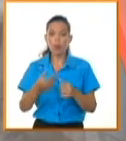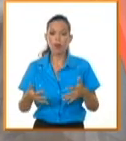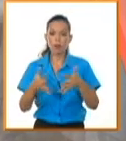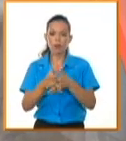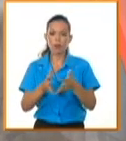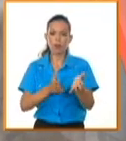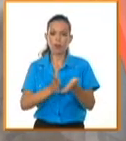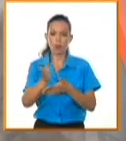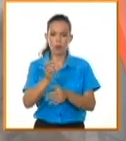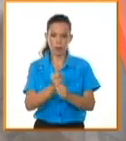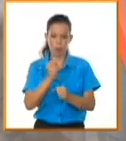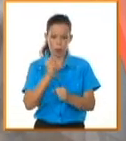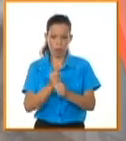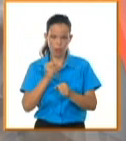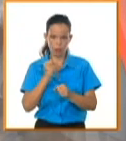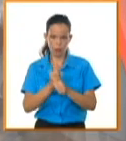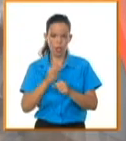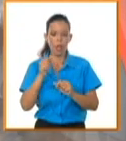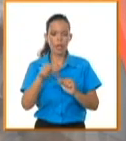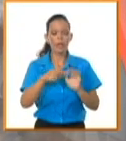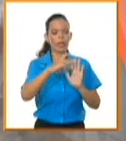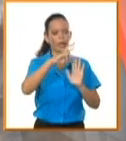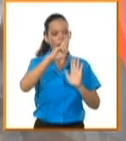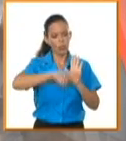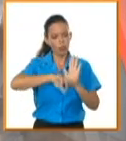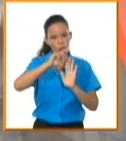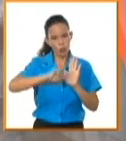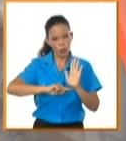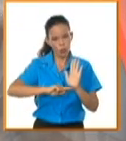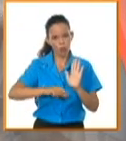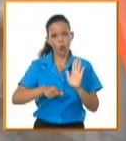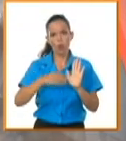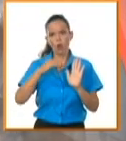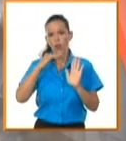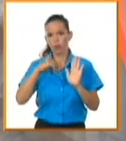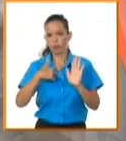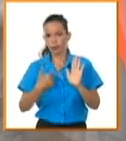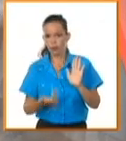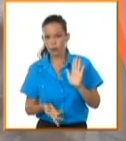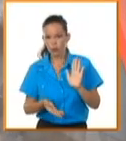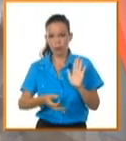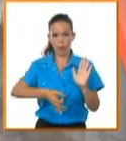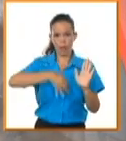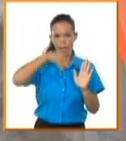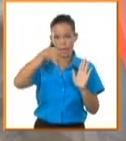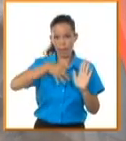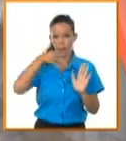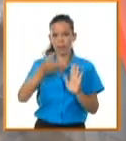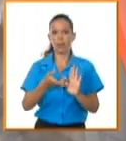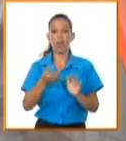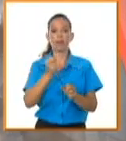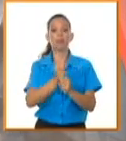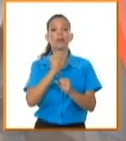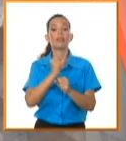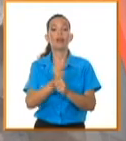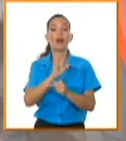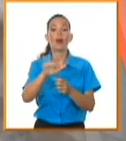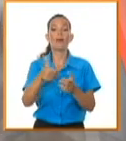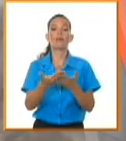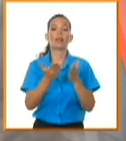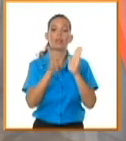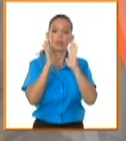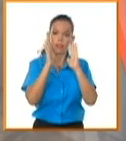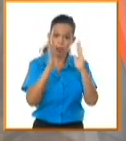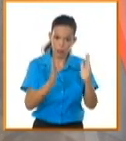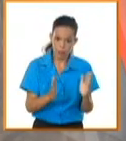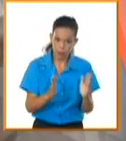la la resolución establecelo hasta cuándo puede Hacer el reembolso del dinero que ha comprado pero todo eso sobre la base